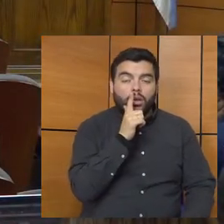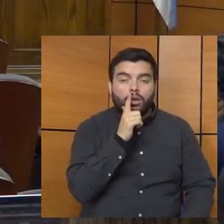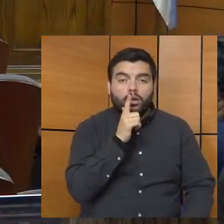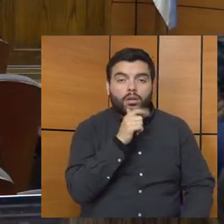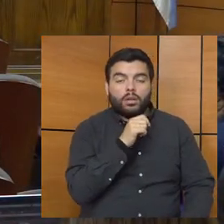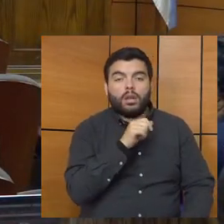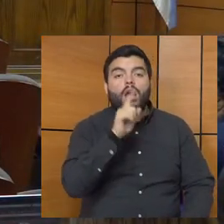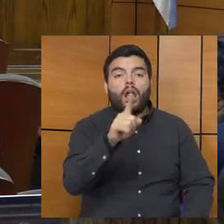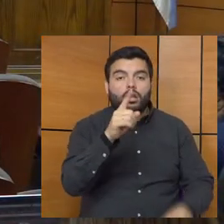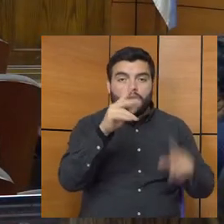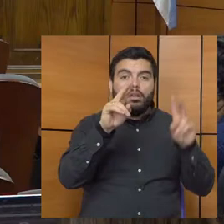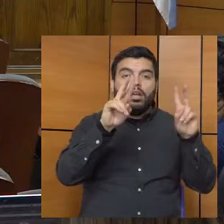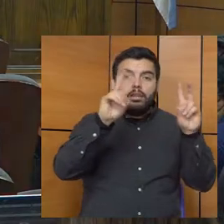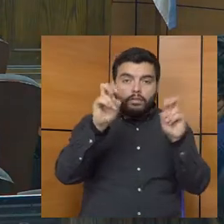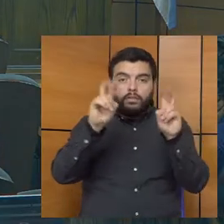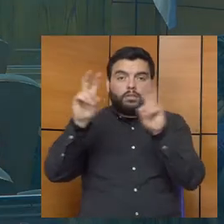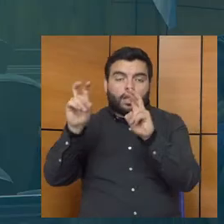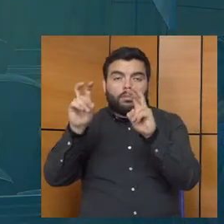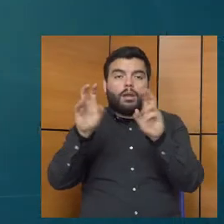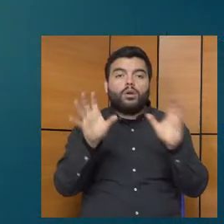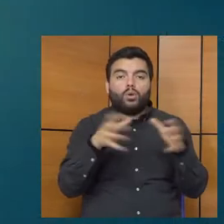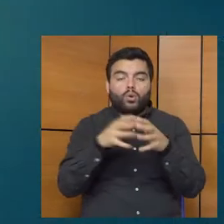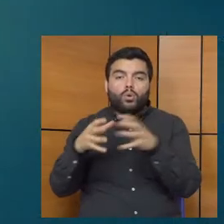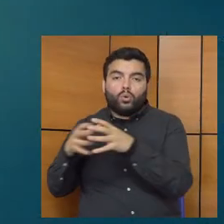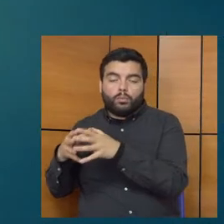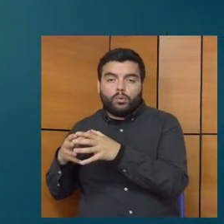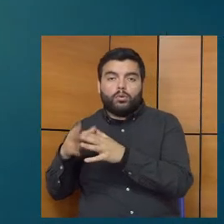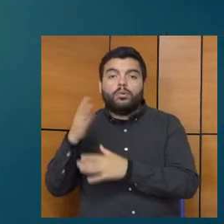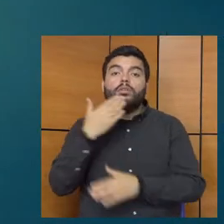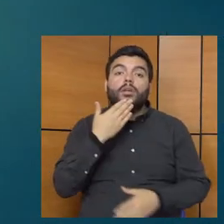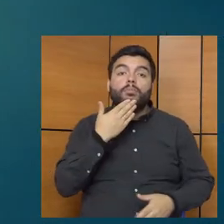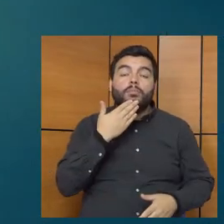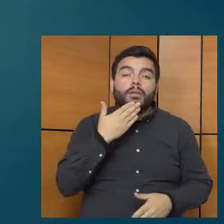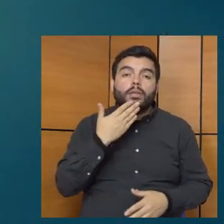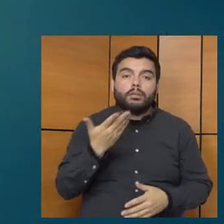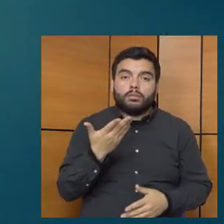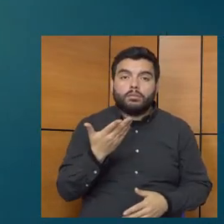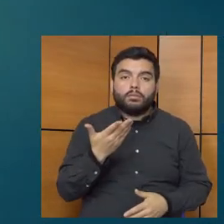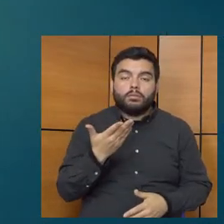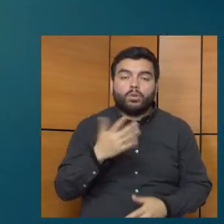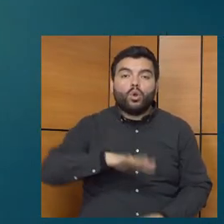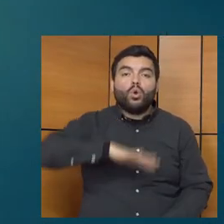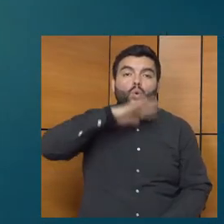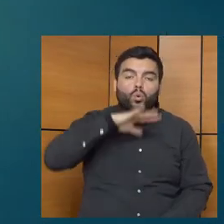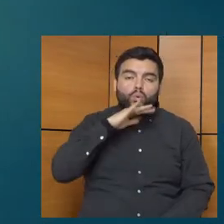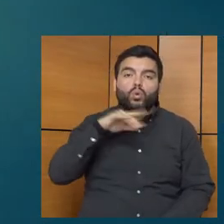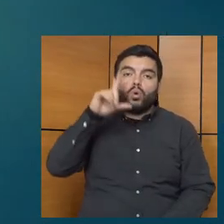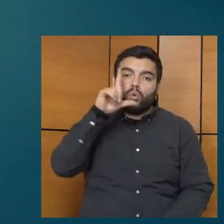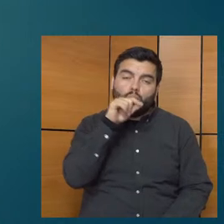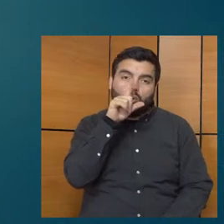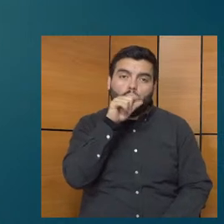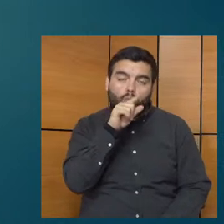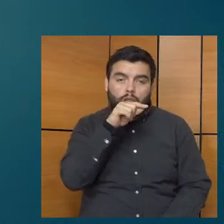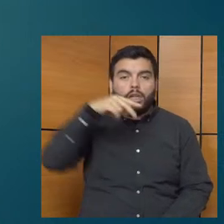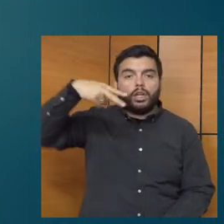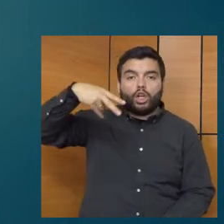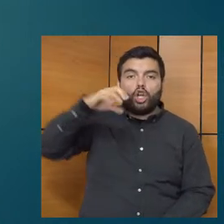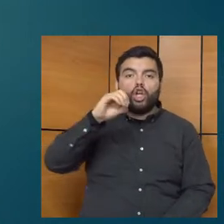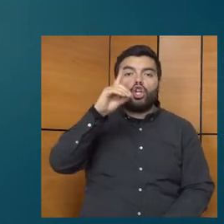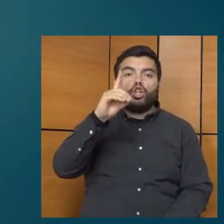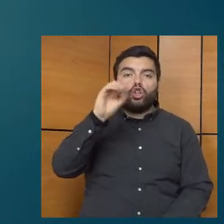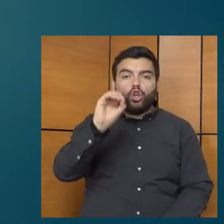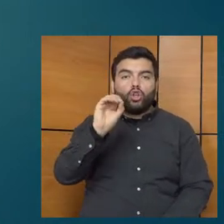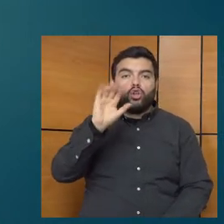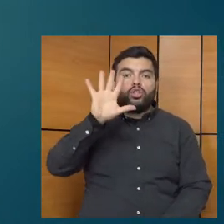en la clasificación. Y, bueno, el grupo donde hay más uso de Twitter sería en el nodo 5,